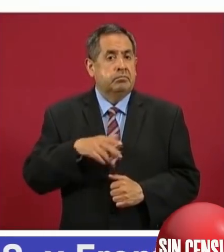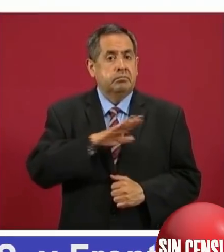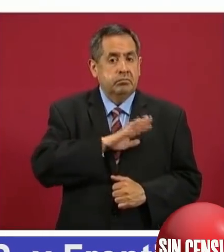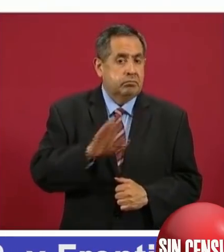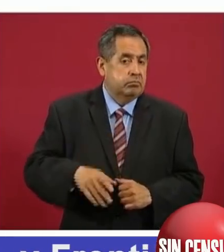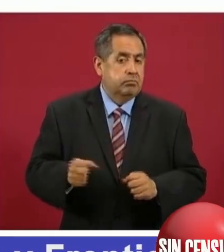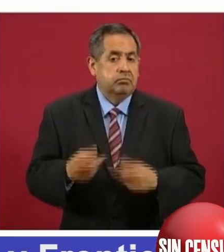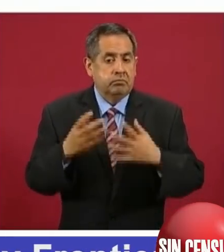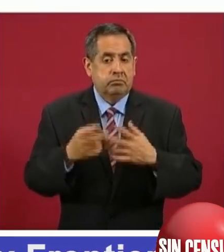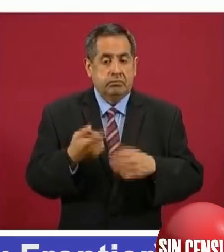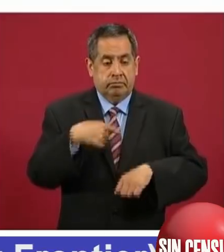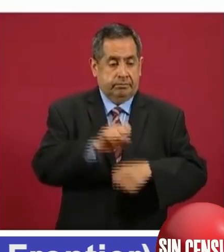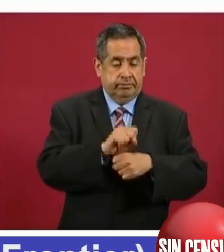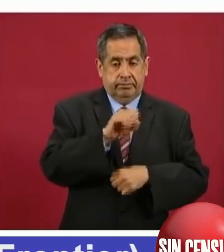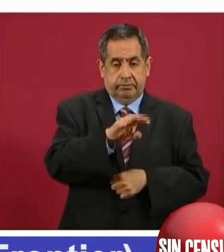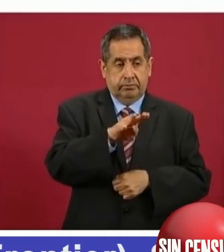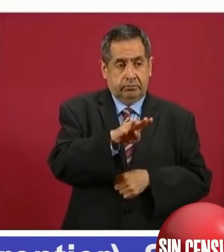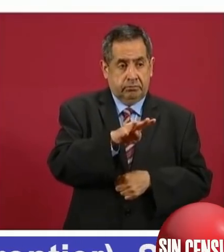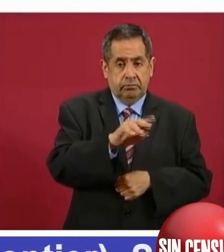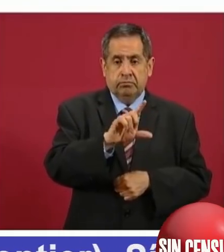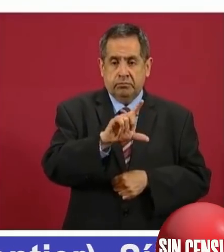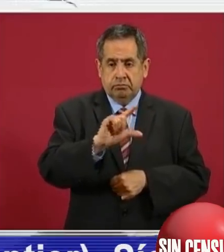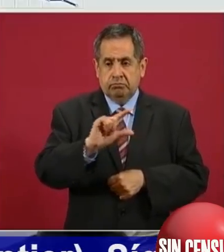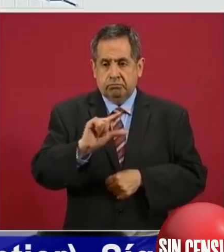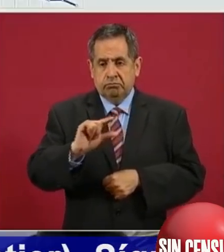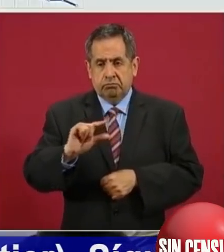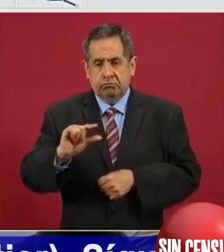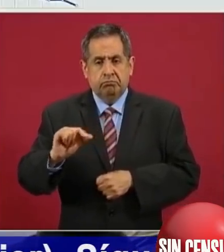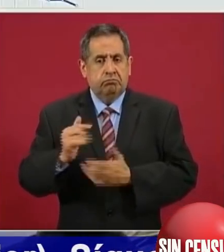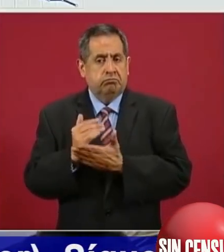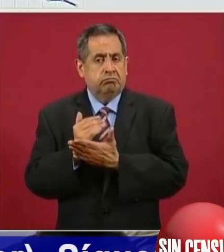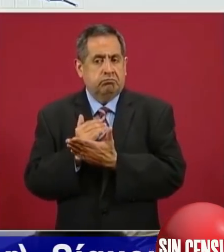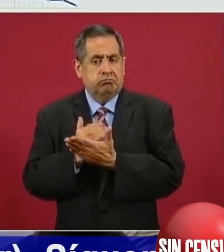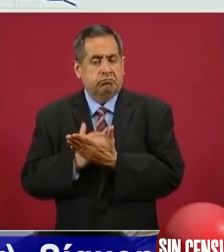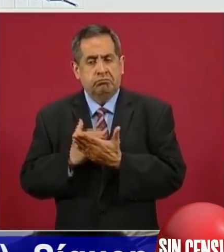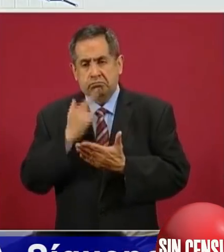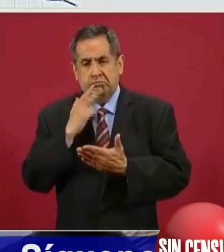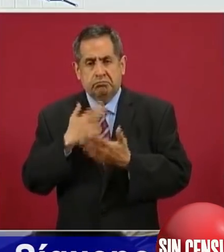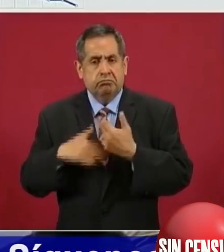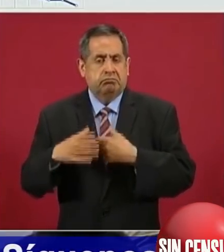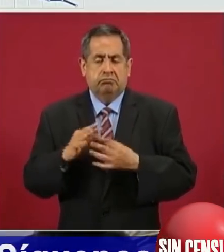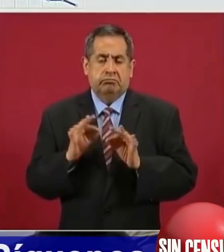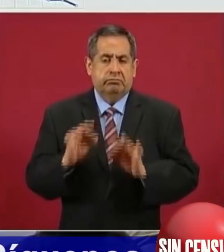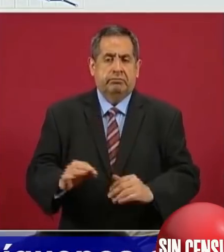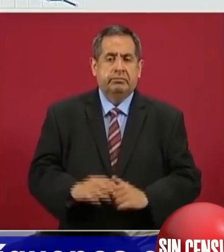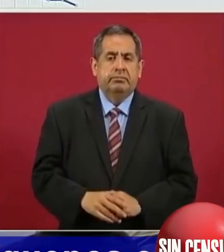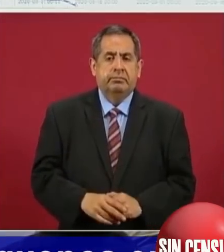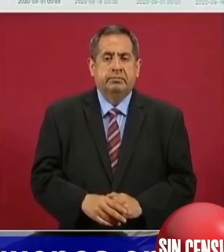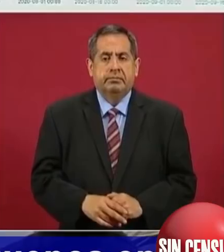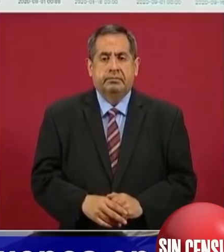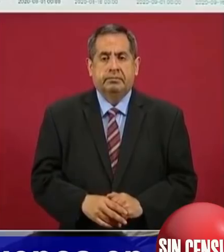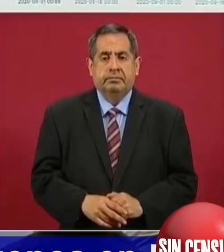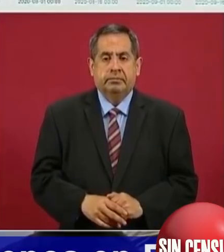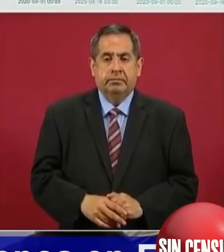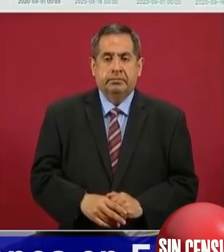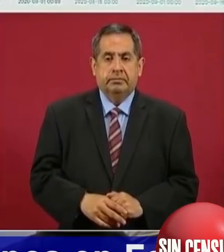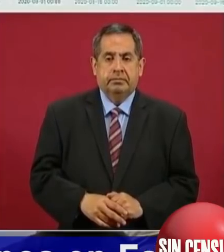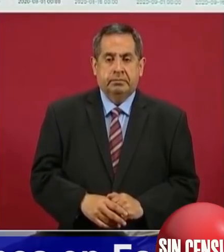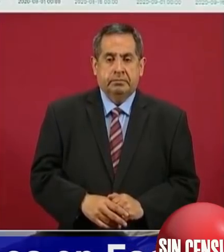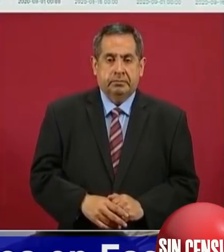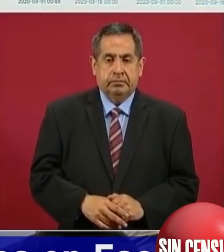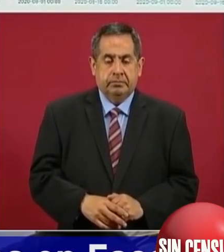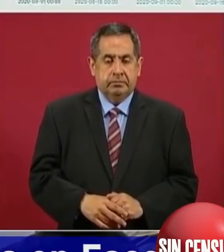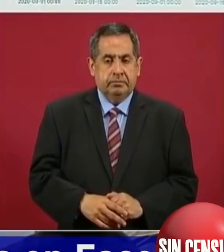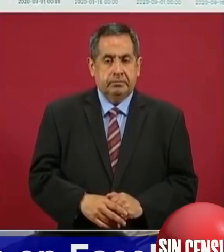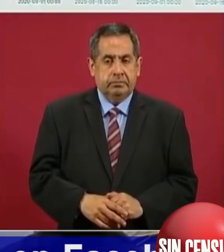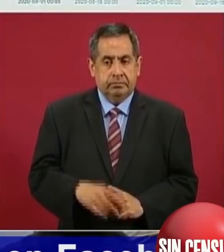19 empezó a reducirse y se ha reducido de manera progresiva, lo cual siempre es muy alentador. La siguiente. Vean la